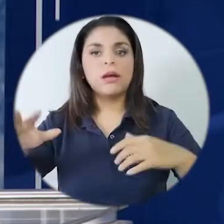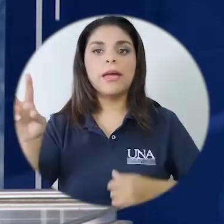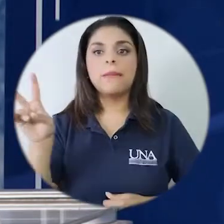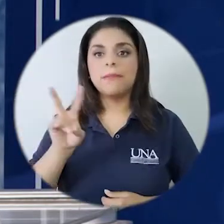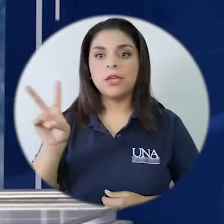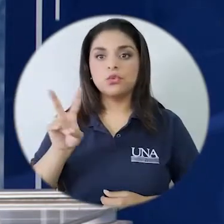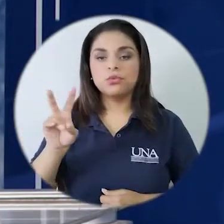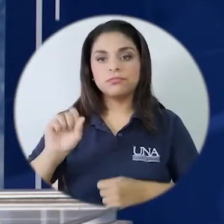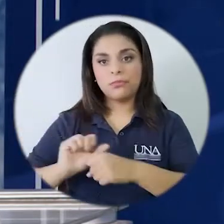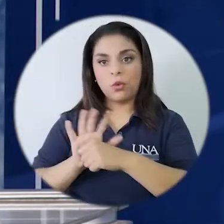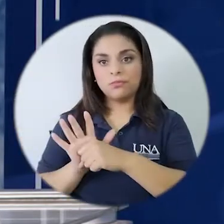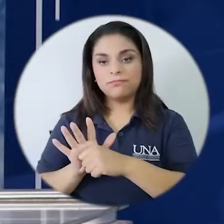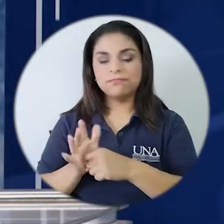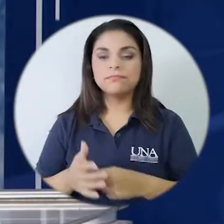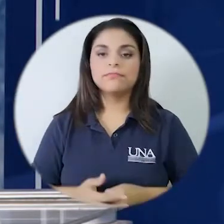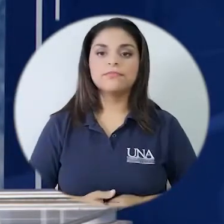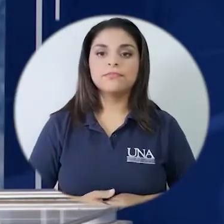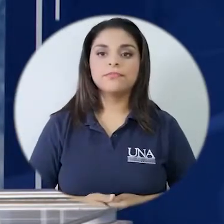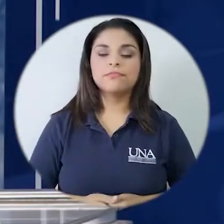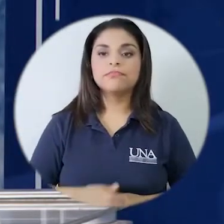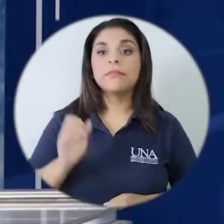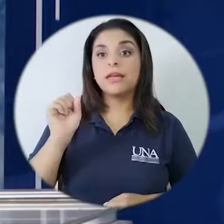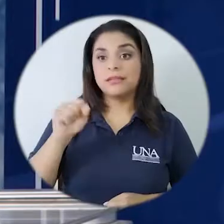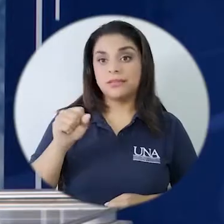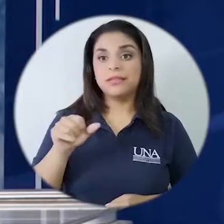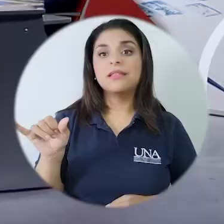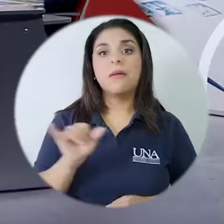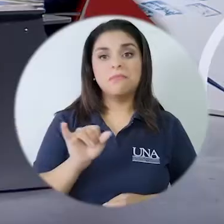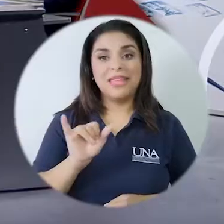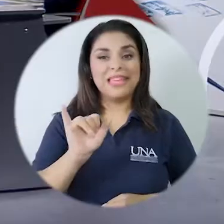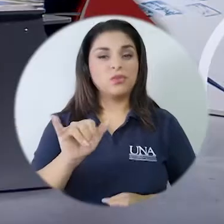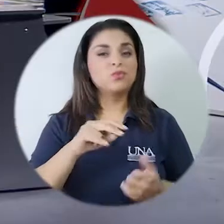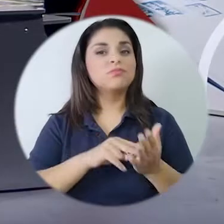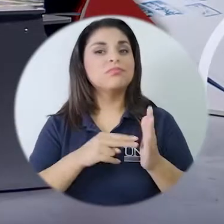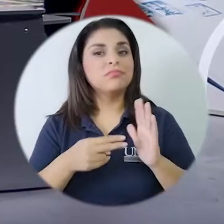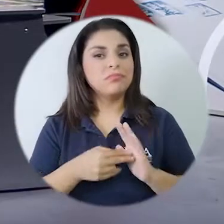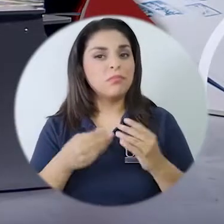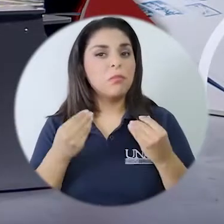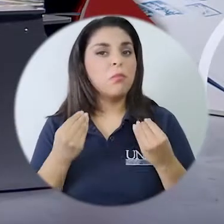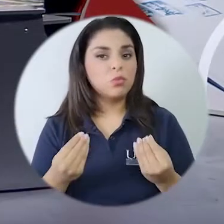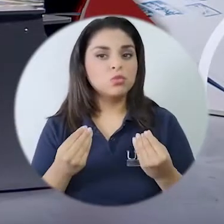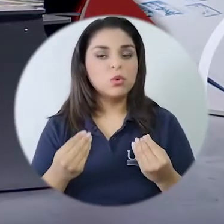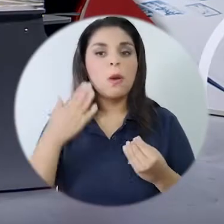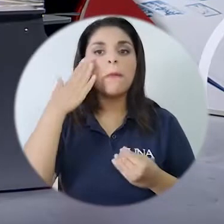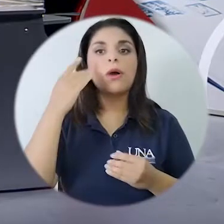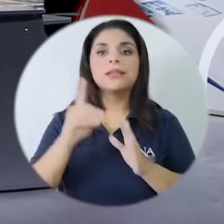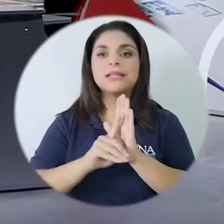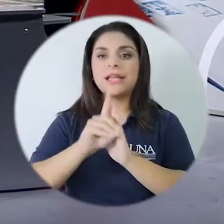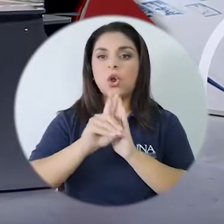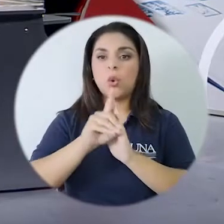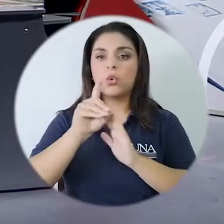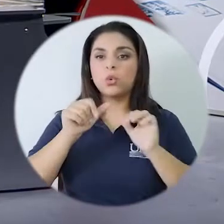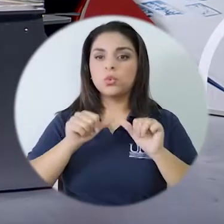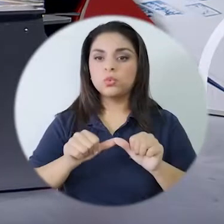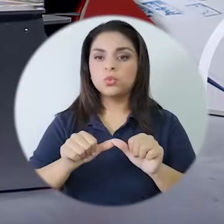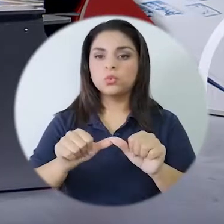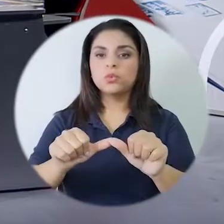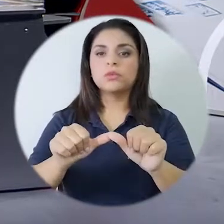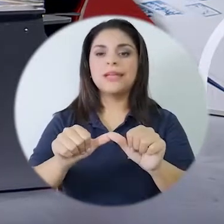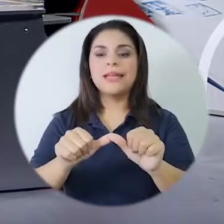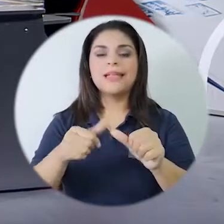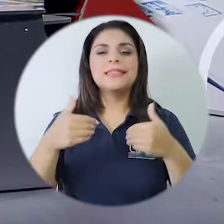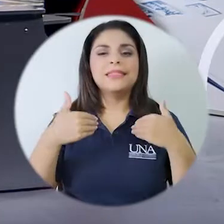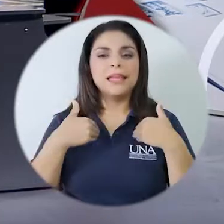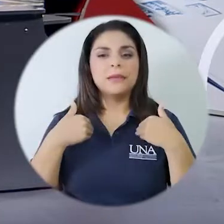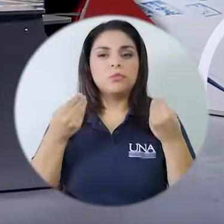del virus SARS-CoV-2. Claro, tiene mucha significancia el hecho de que un desarrollo constructivo sostenible tiene que ver